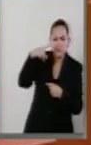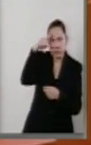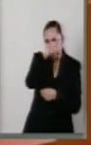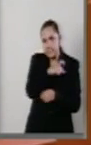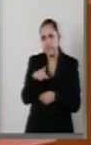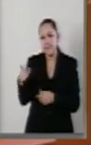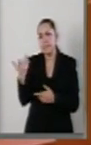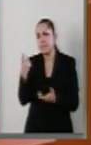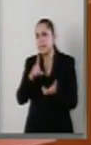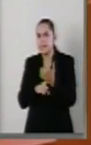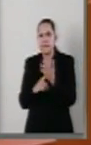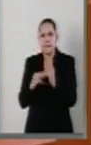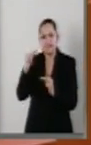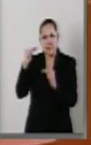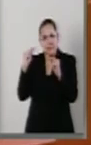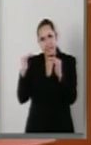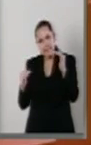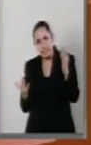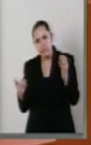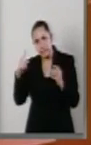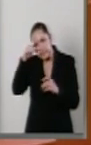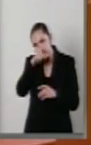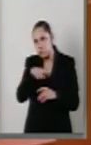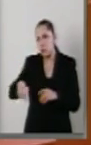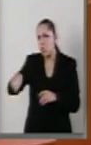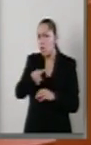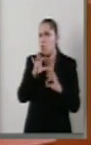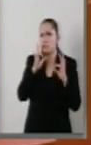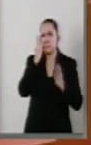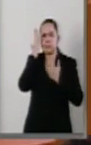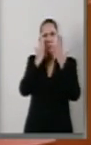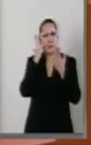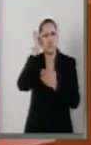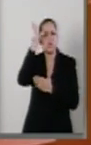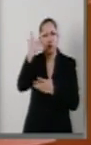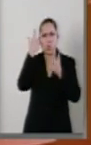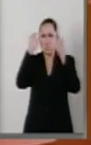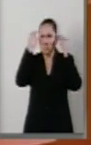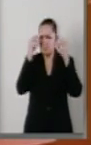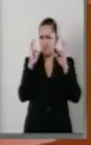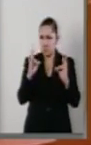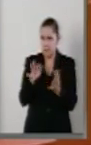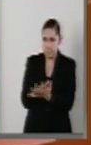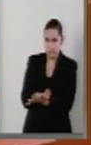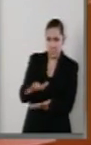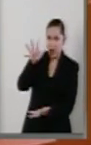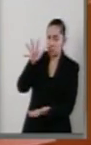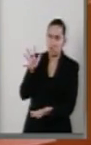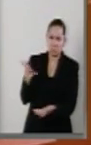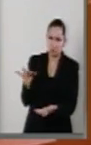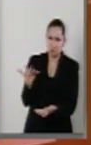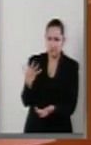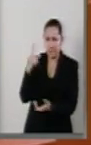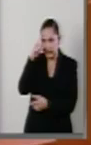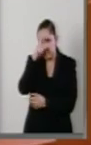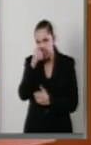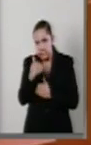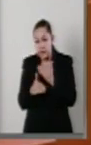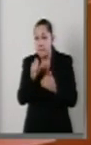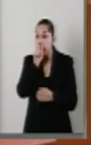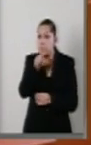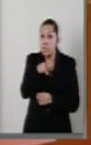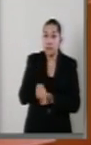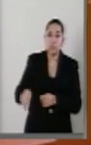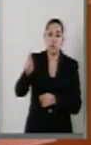terminar de manera satisfactoria sus estudios. Particularmente, las mujeres adolescentes embarazadas se enfrentan a